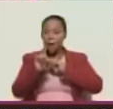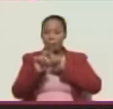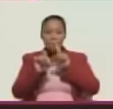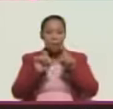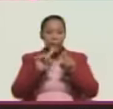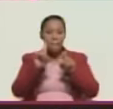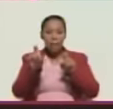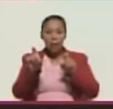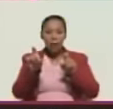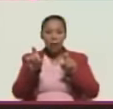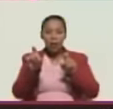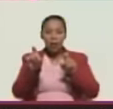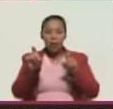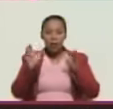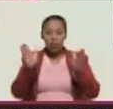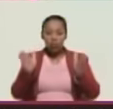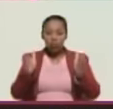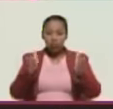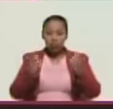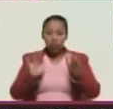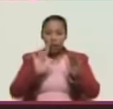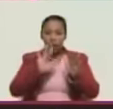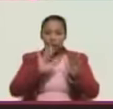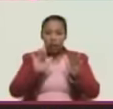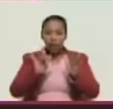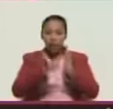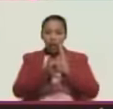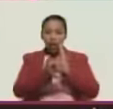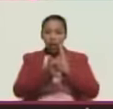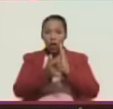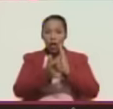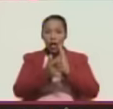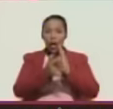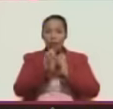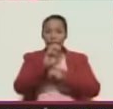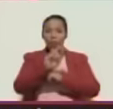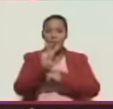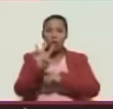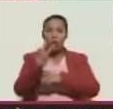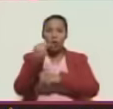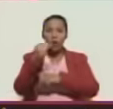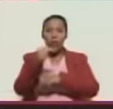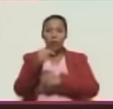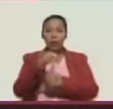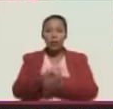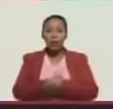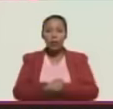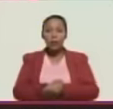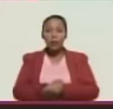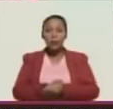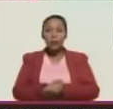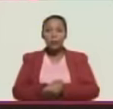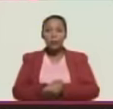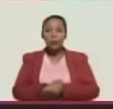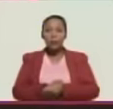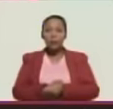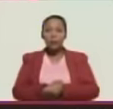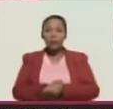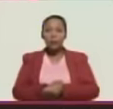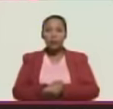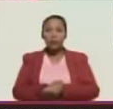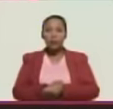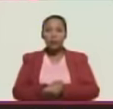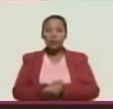votación que culmina el 24 de noviembre